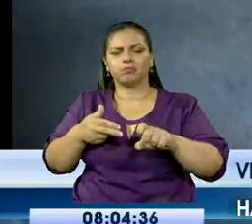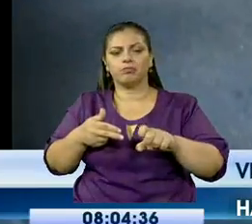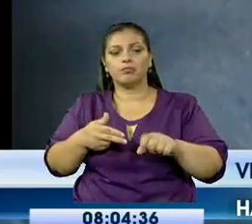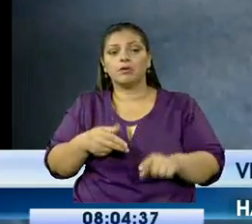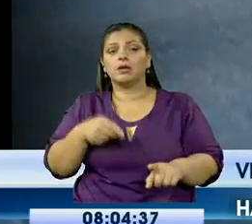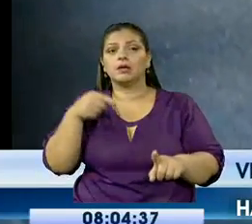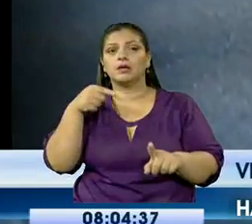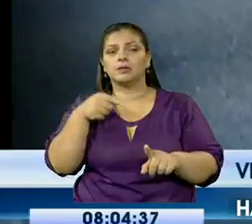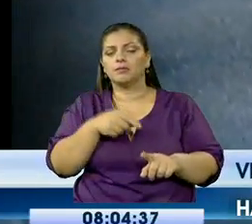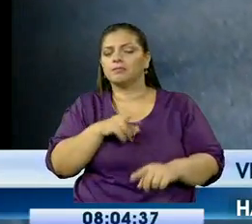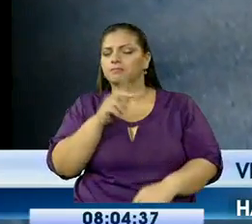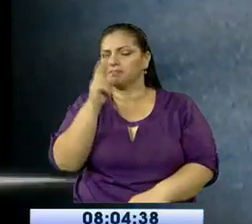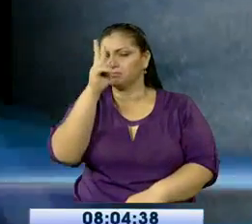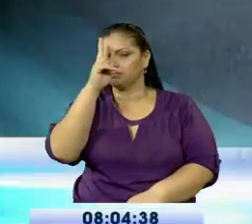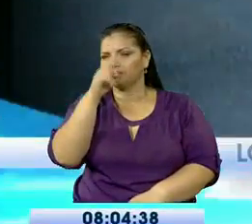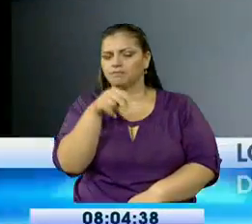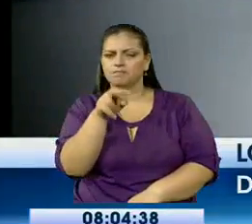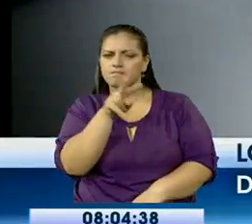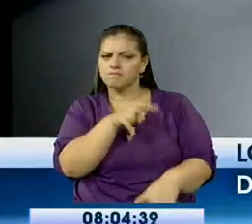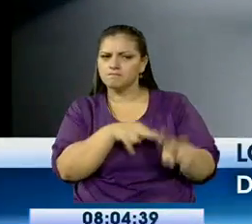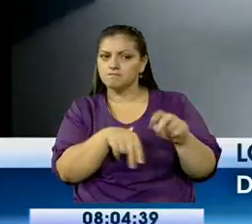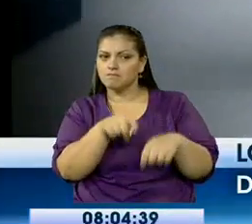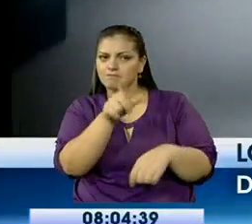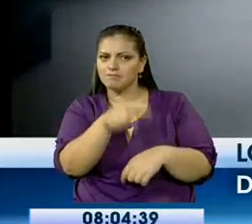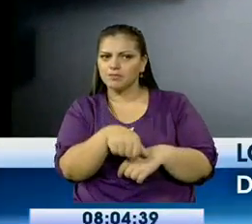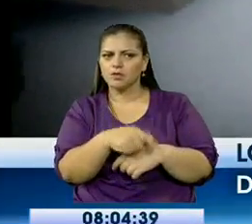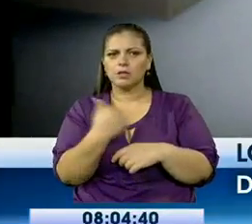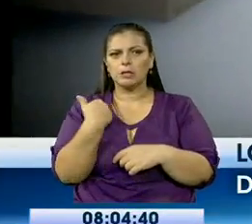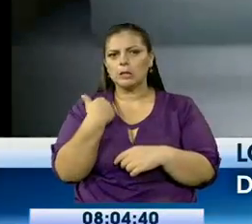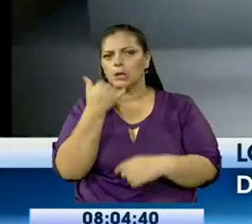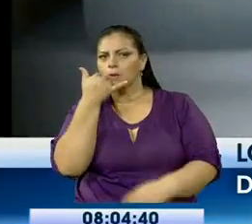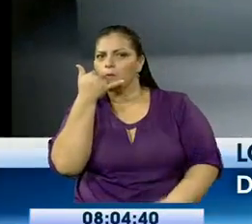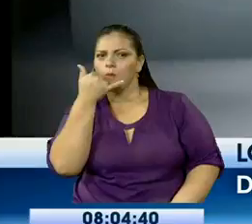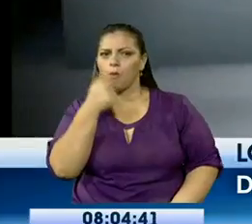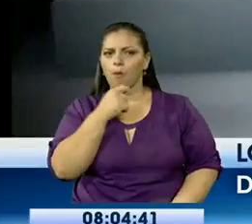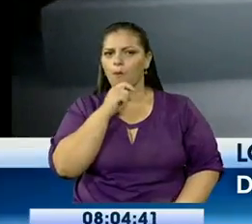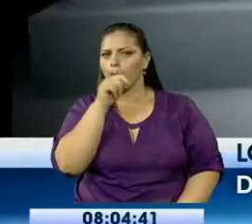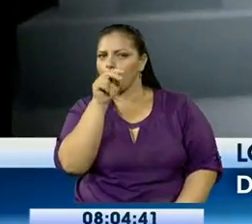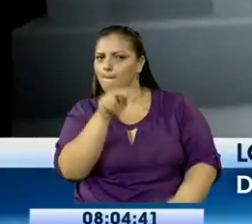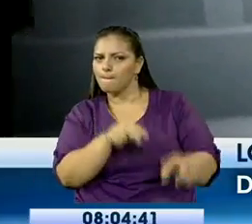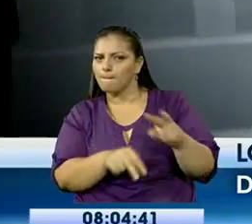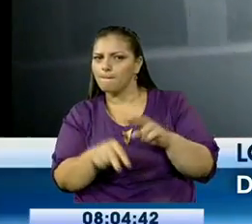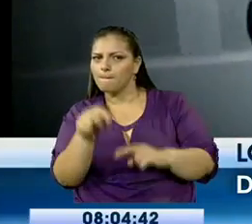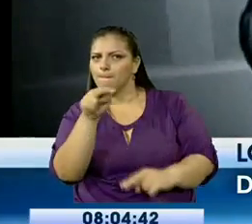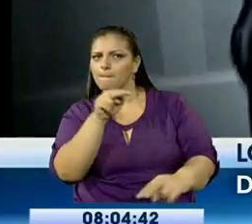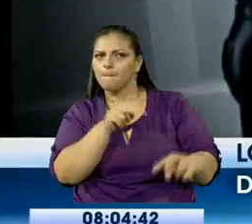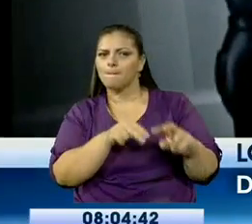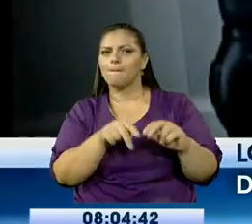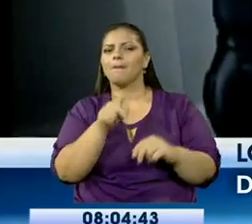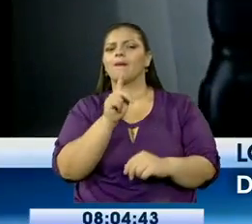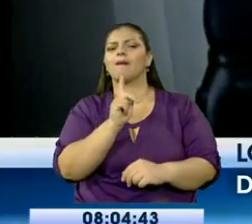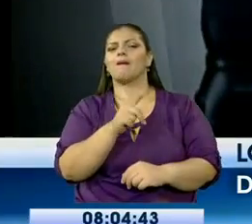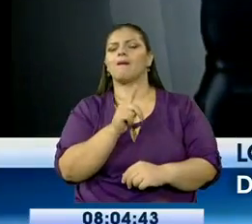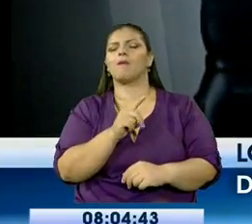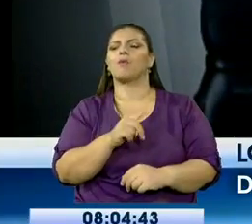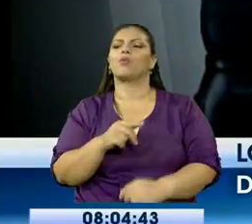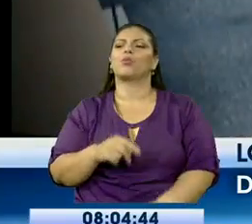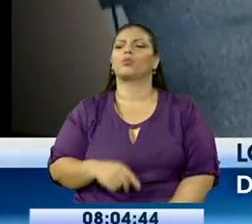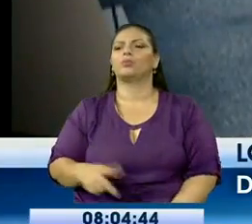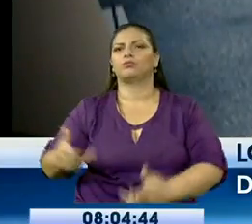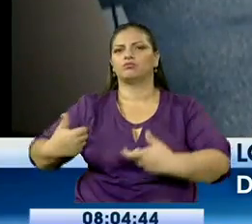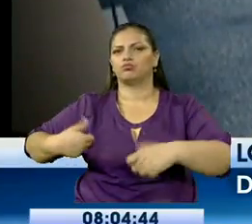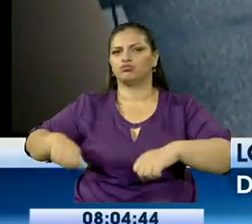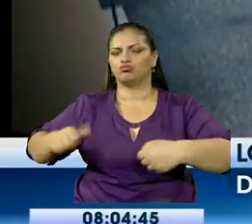Identifican a la víctima y luego el perpetrador se baja a cierta distancia como para despistar. Camina hacia su